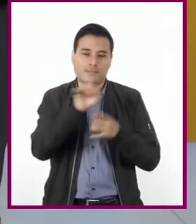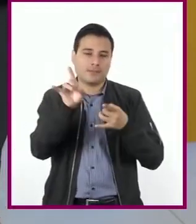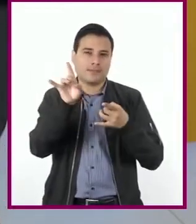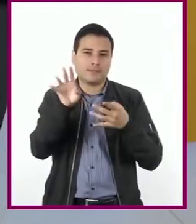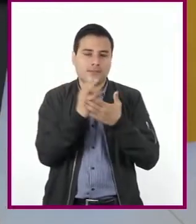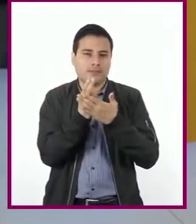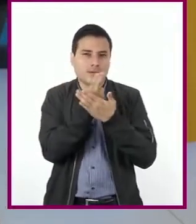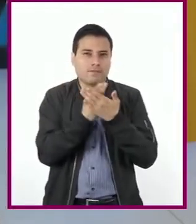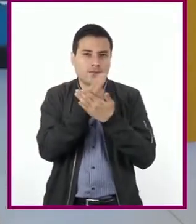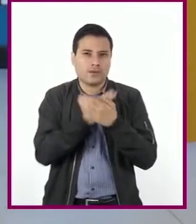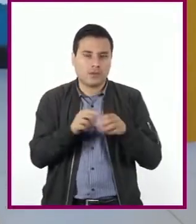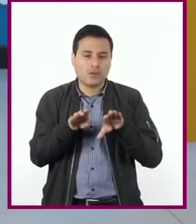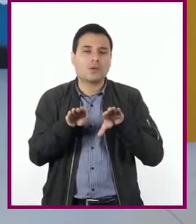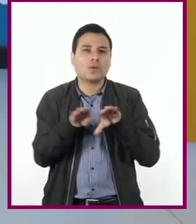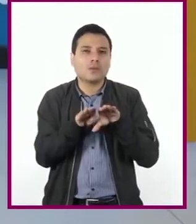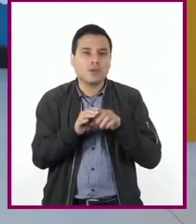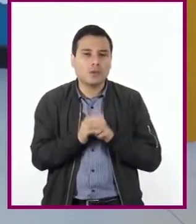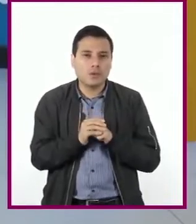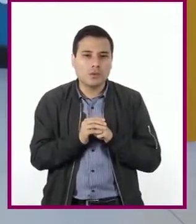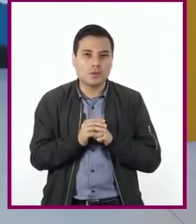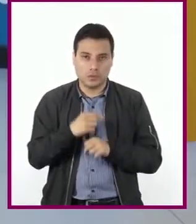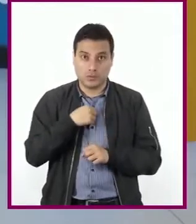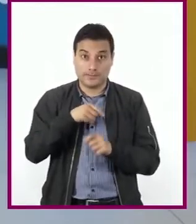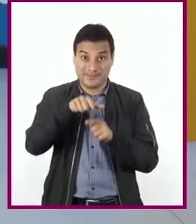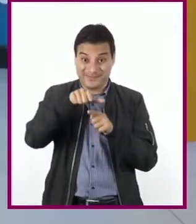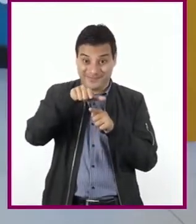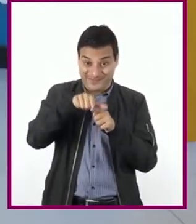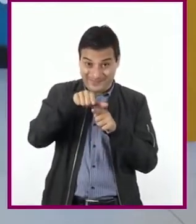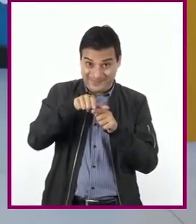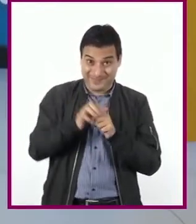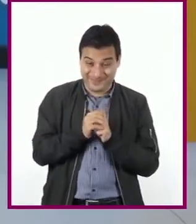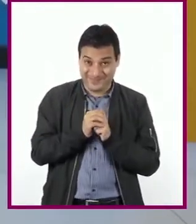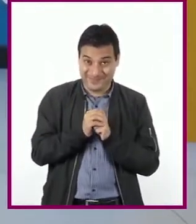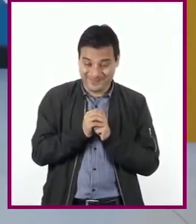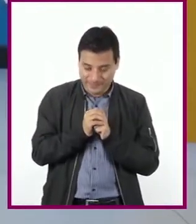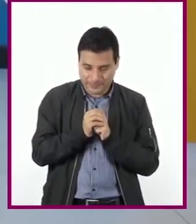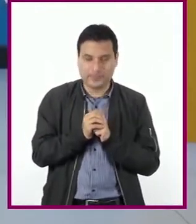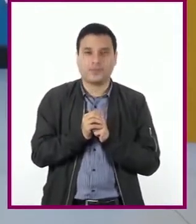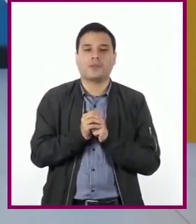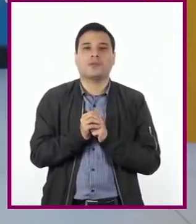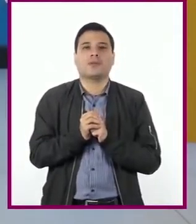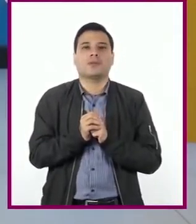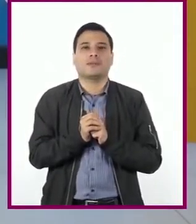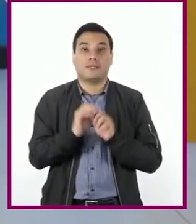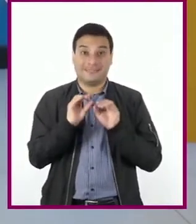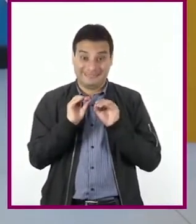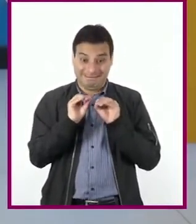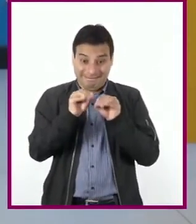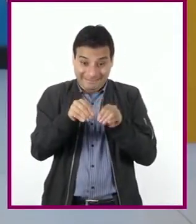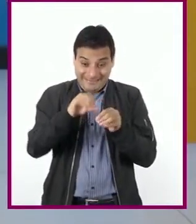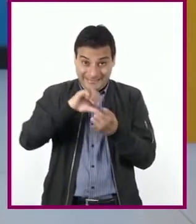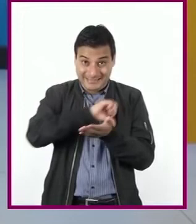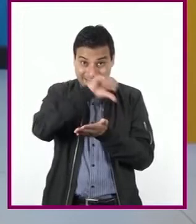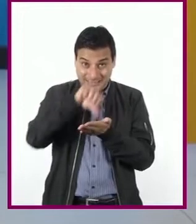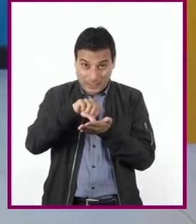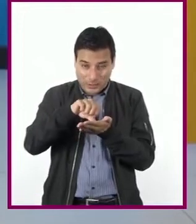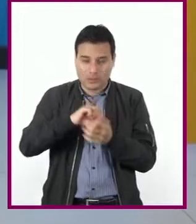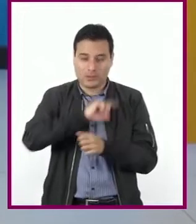que colocar el transportador en el centro de nuestro eje, de ambos ejes, y de